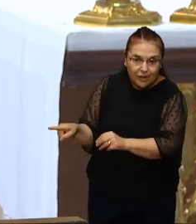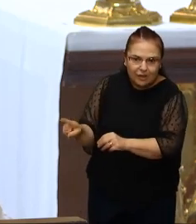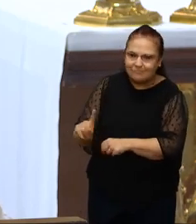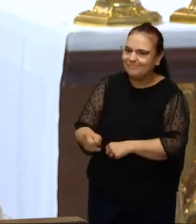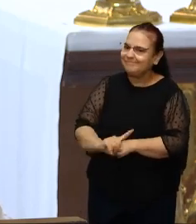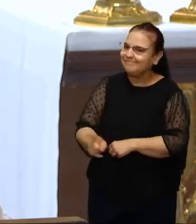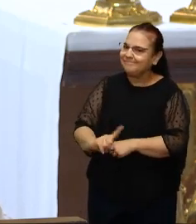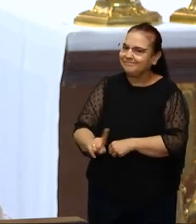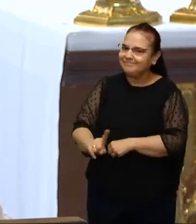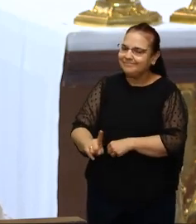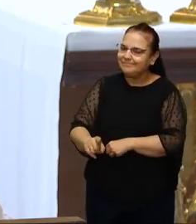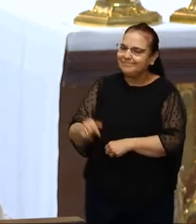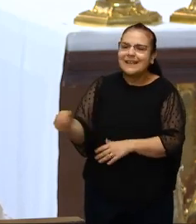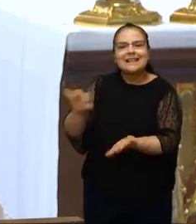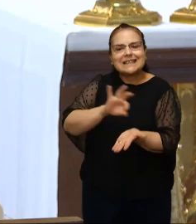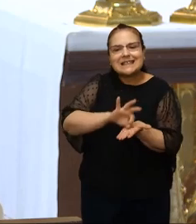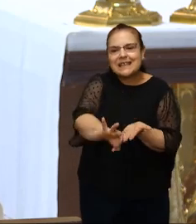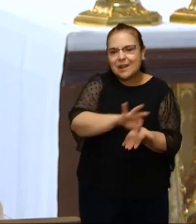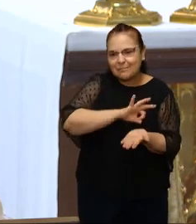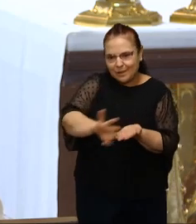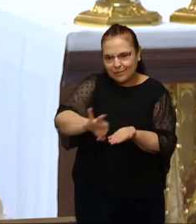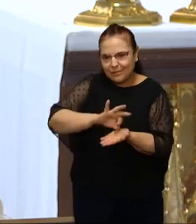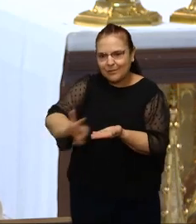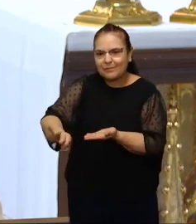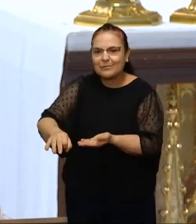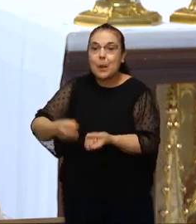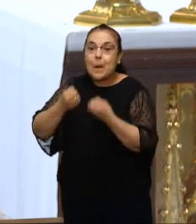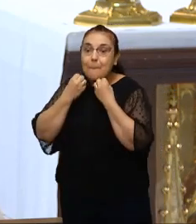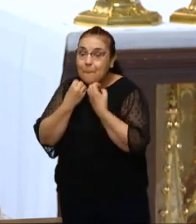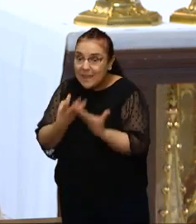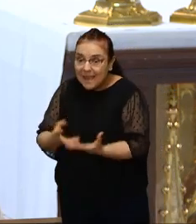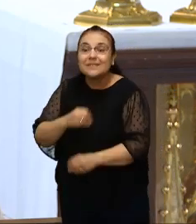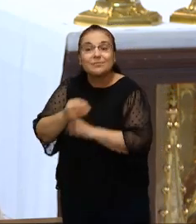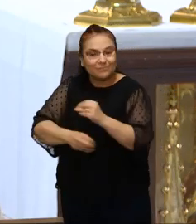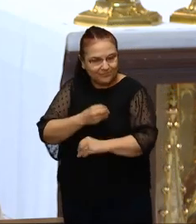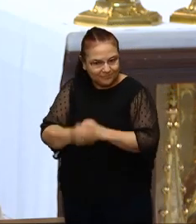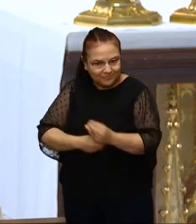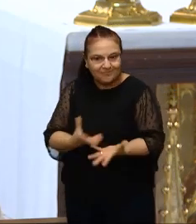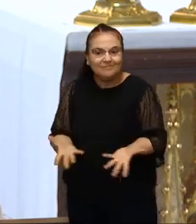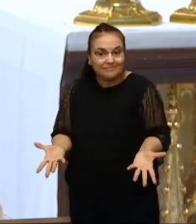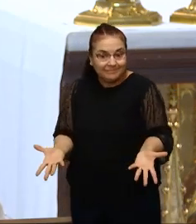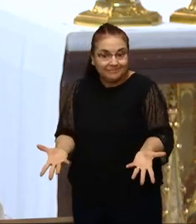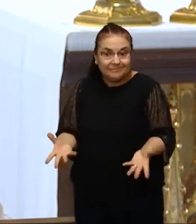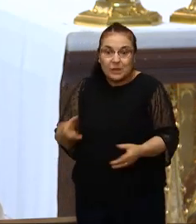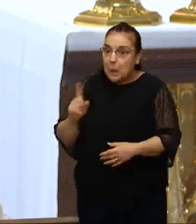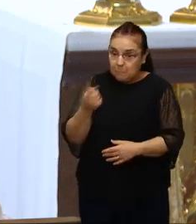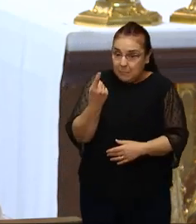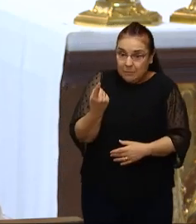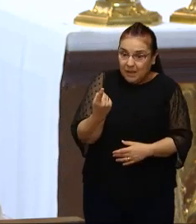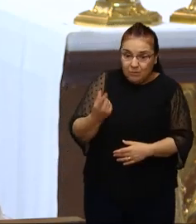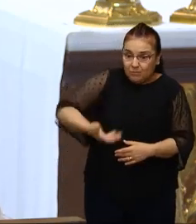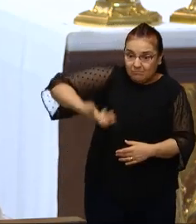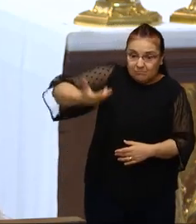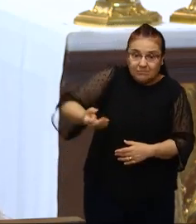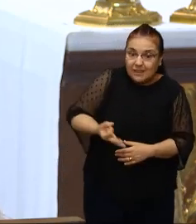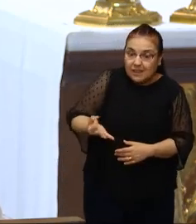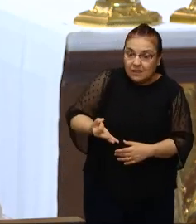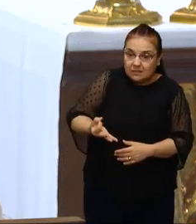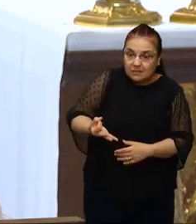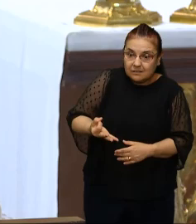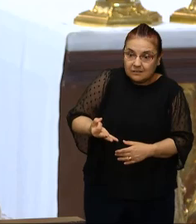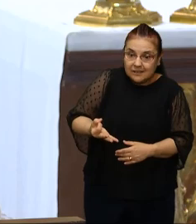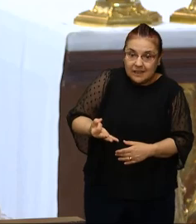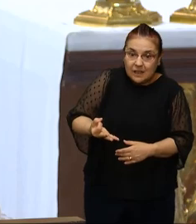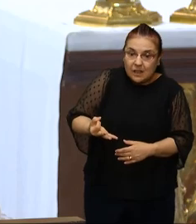sino que está en el servicio y en el bien que se realiza. Lo primero y más importante no es que crezca